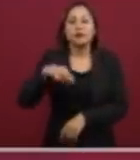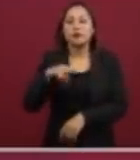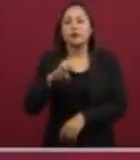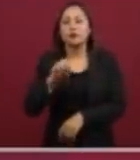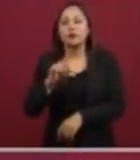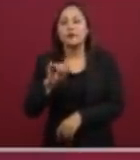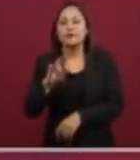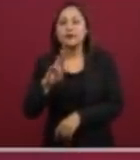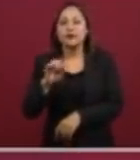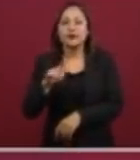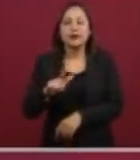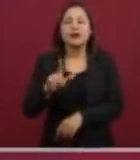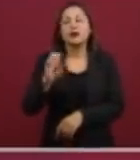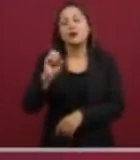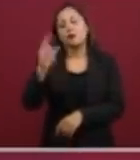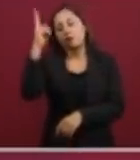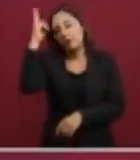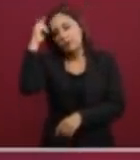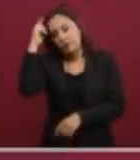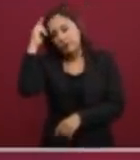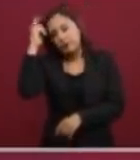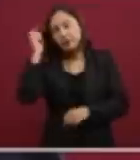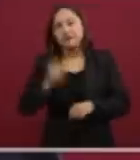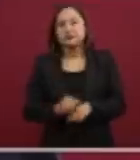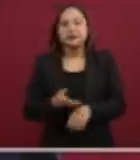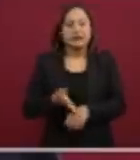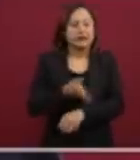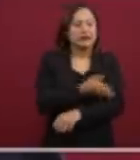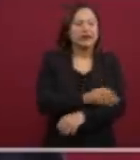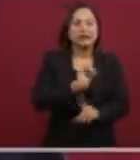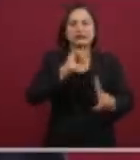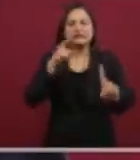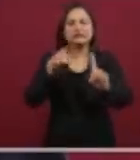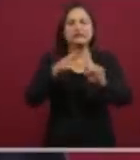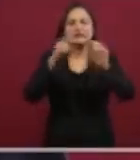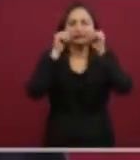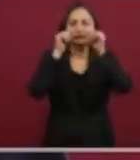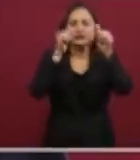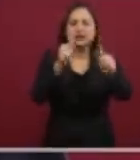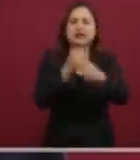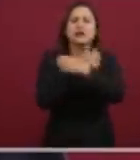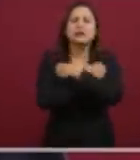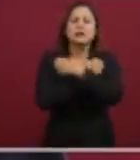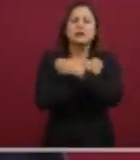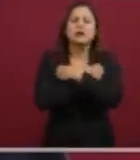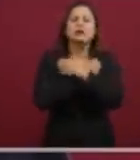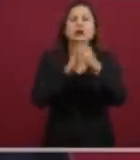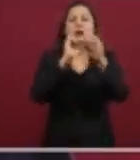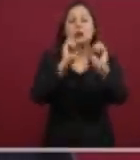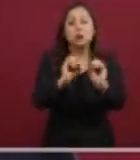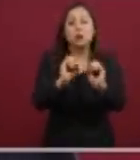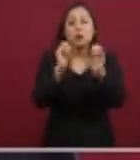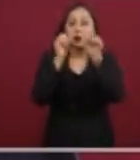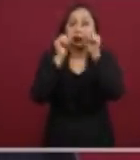en materia educativa y sobre todo en lo que tiene que ver con el nivel superior?